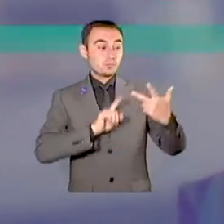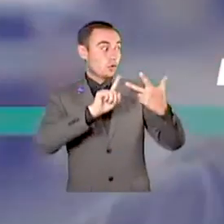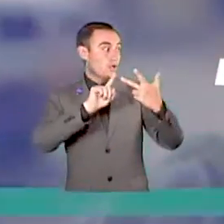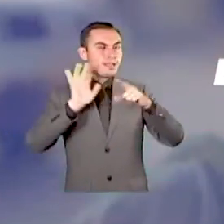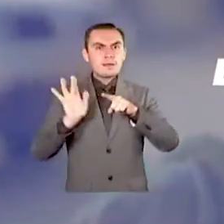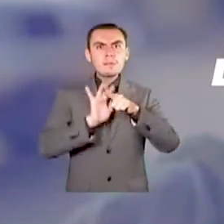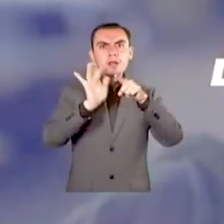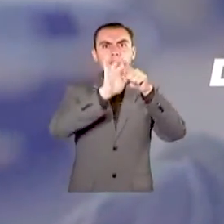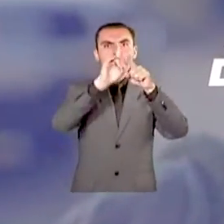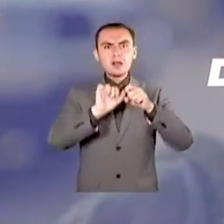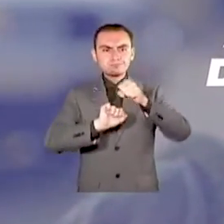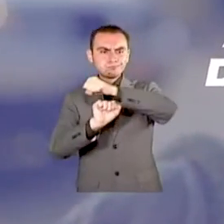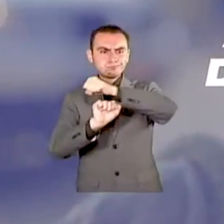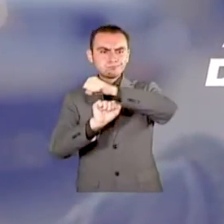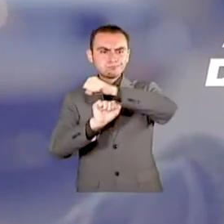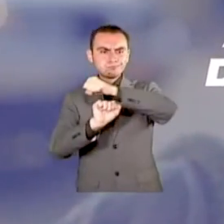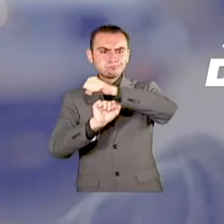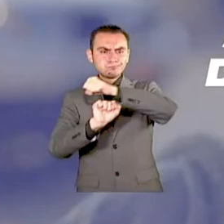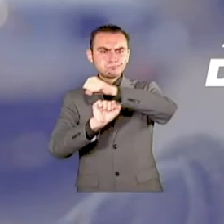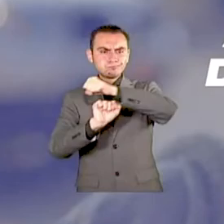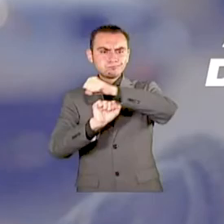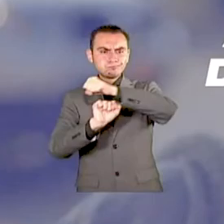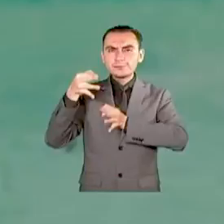Impulso al fortalecimiento de la administración.